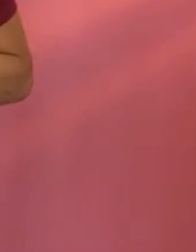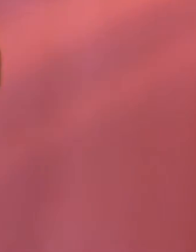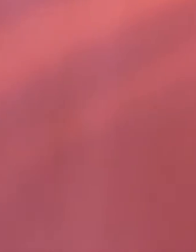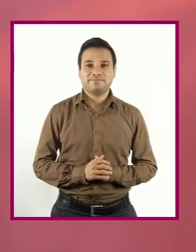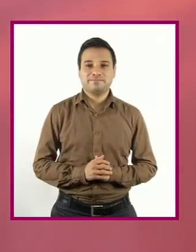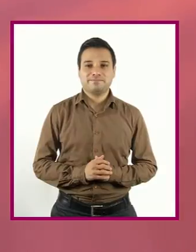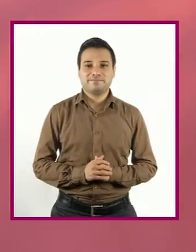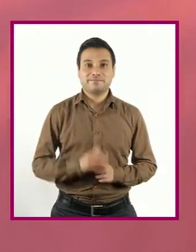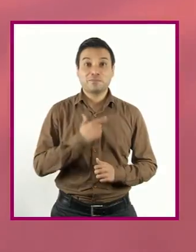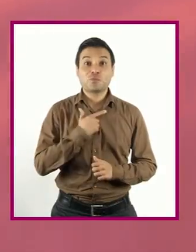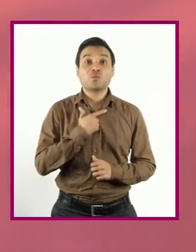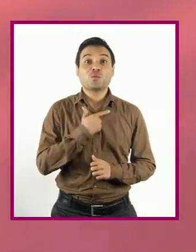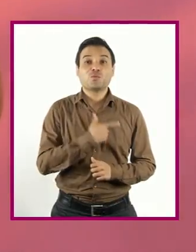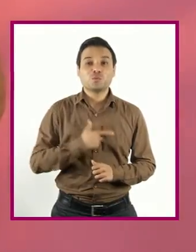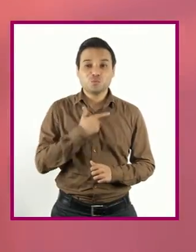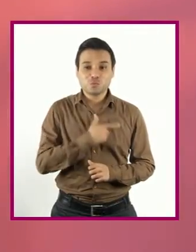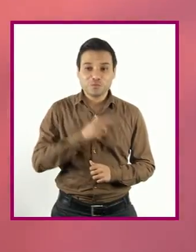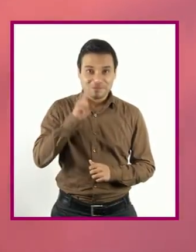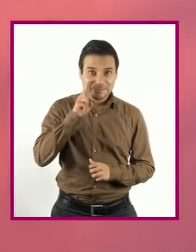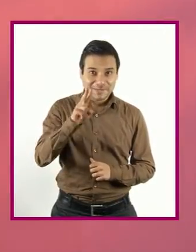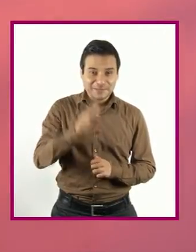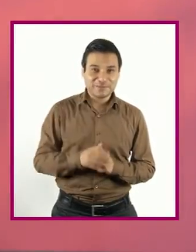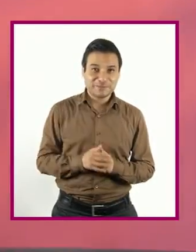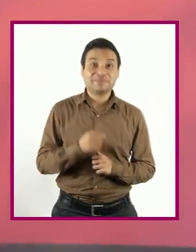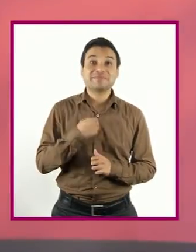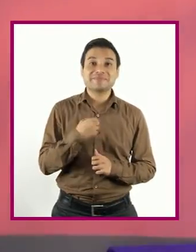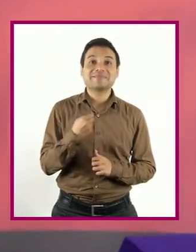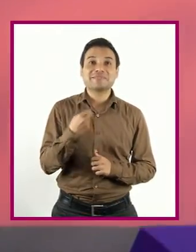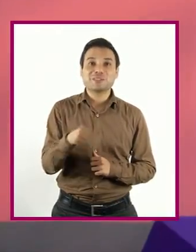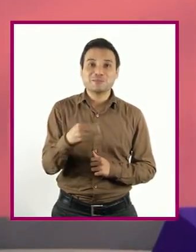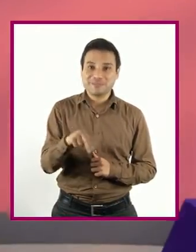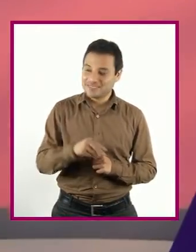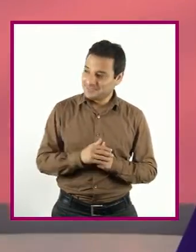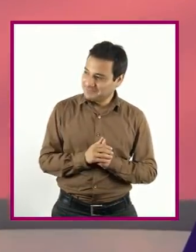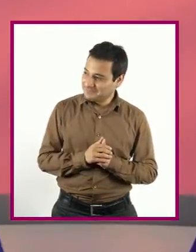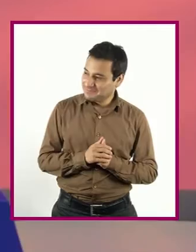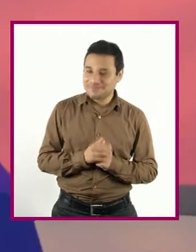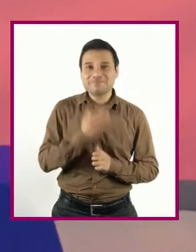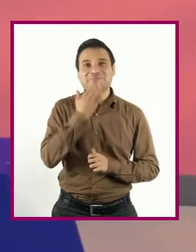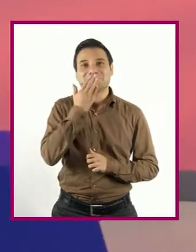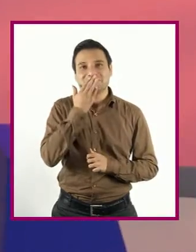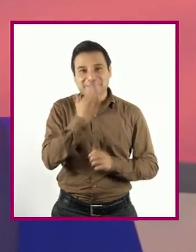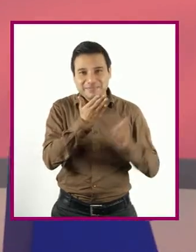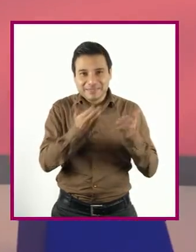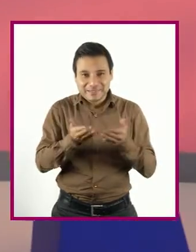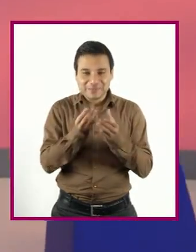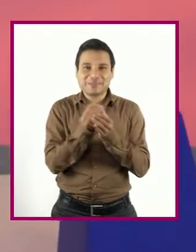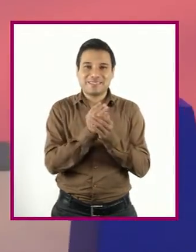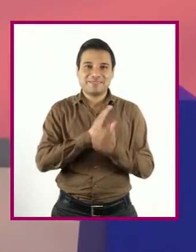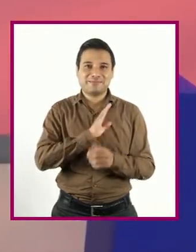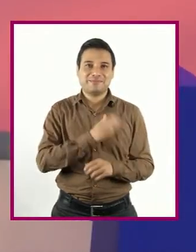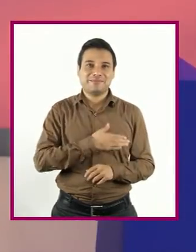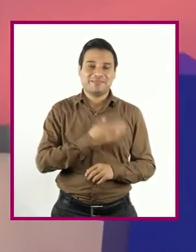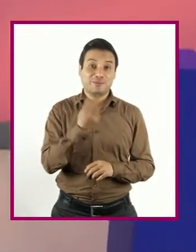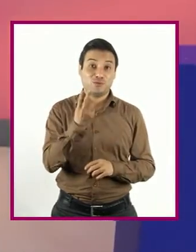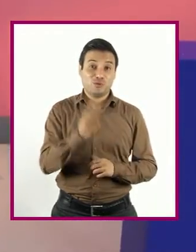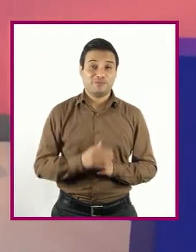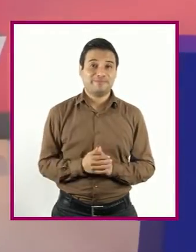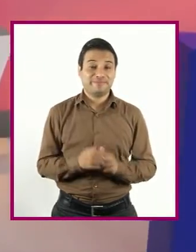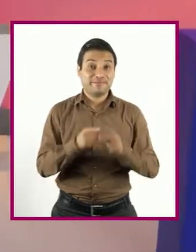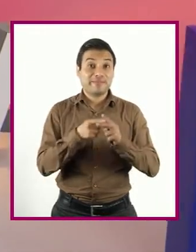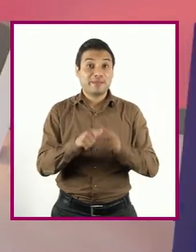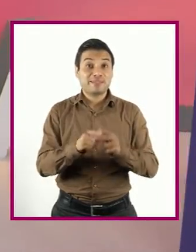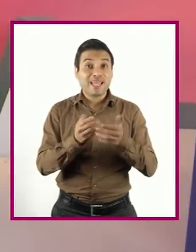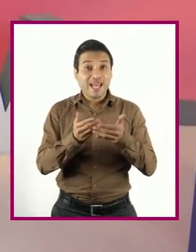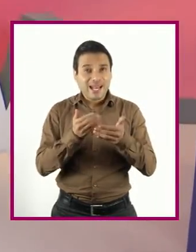Qué gusto encontrarnos por aquí de nuevo. Soy Daniel y les doy la bienvenida a las alumnas y alumnos de lengua materna de segundo grado de secundaria. Antes de iniciar,